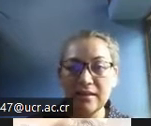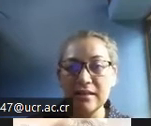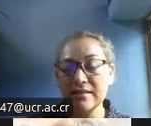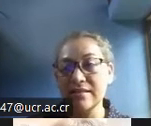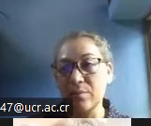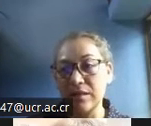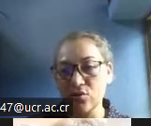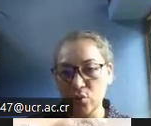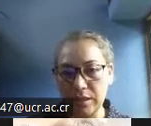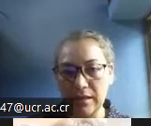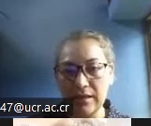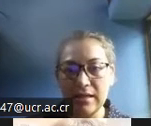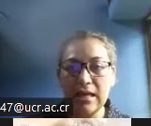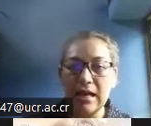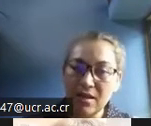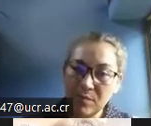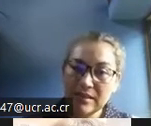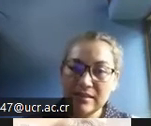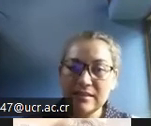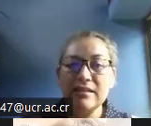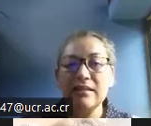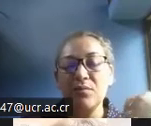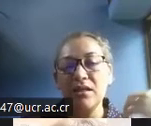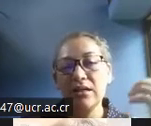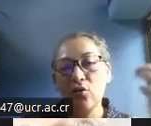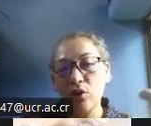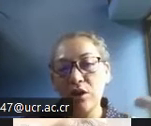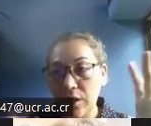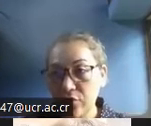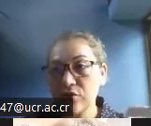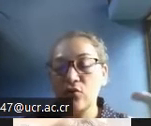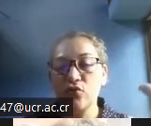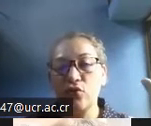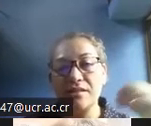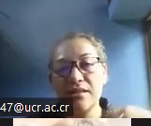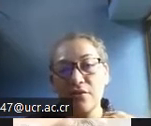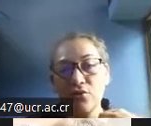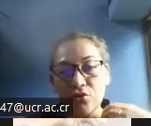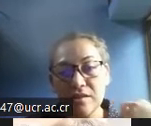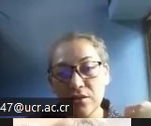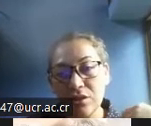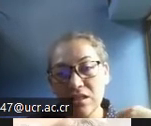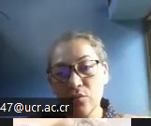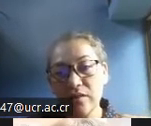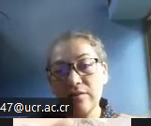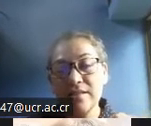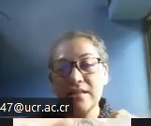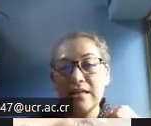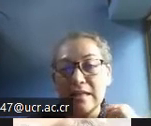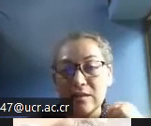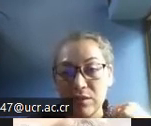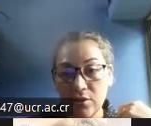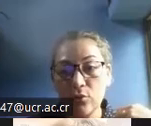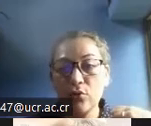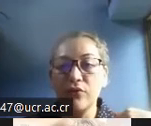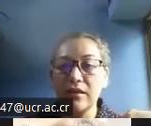y técnicas que se apliquen sobre él. Además, García termina como de ayudarnos a construir esta definición diciendo que es posible